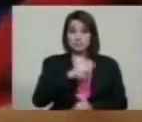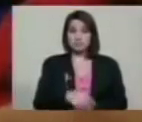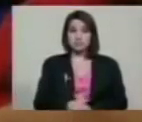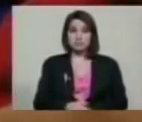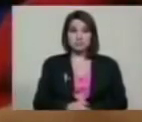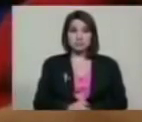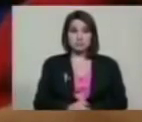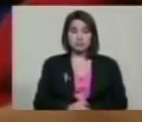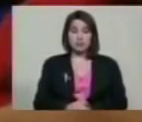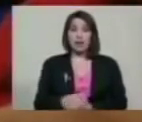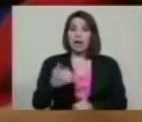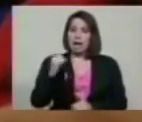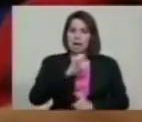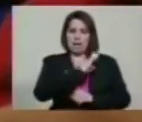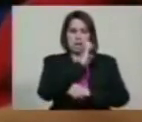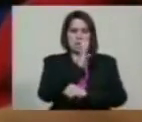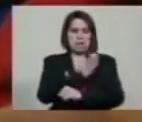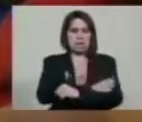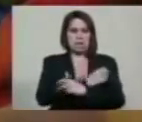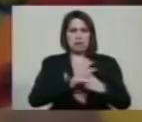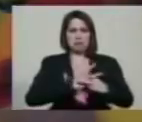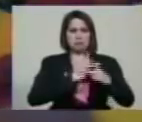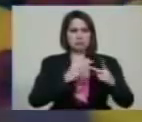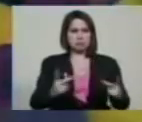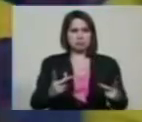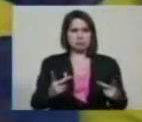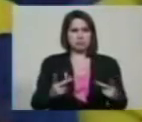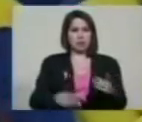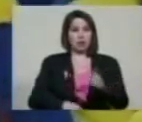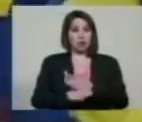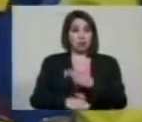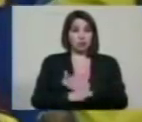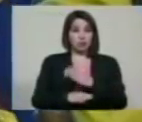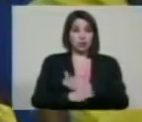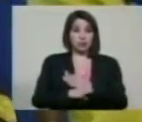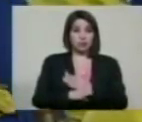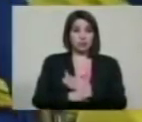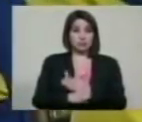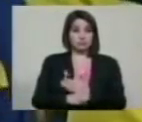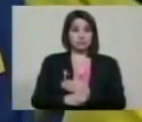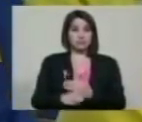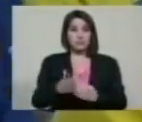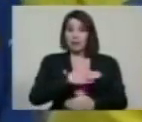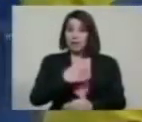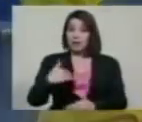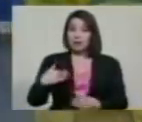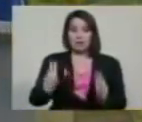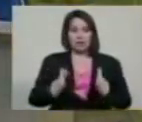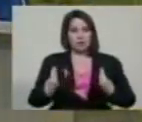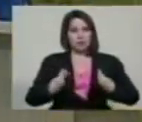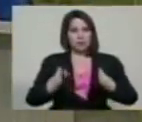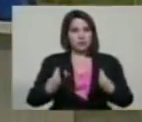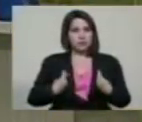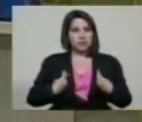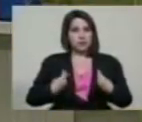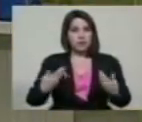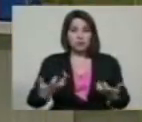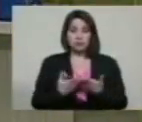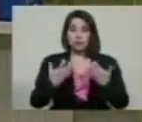la energía y la vitalidad, la fuerza mental y las ganas de vivir y de luchar que tienen